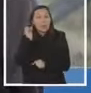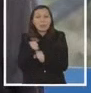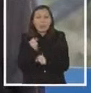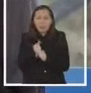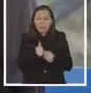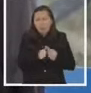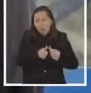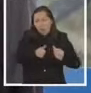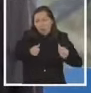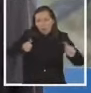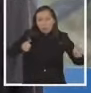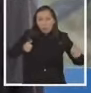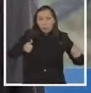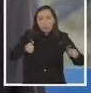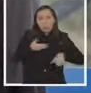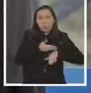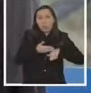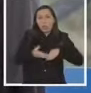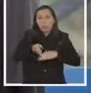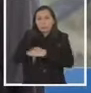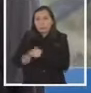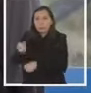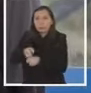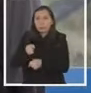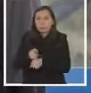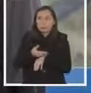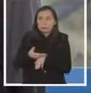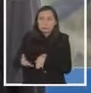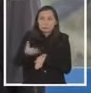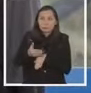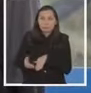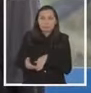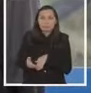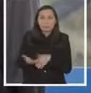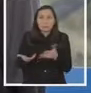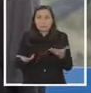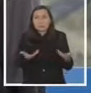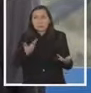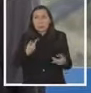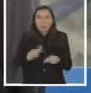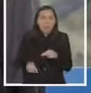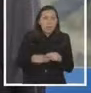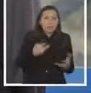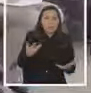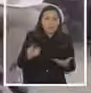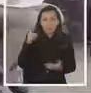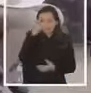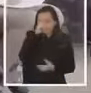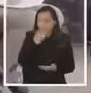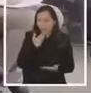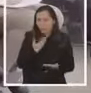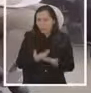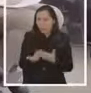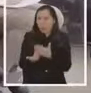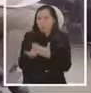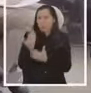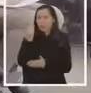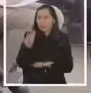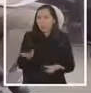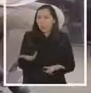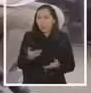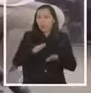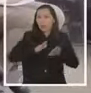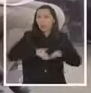trabajan súper lejos y llegaban tarde al trabajo y no hallaban cómo hacerlo, porque igual es fome en la mañana,